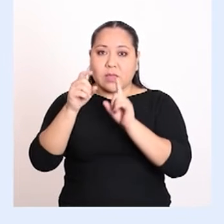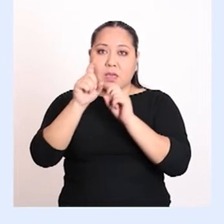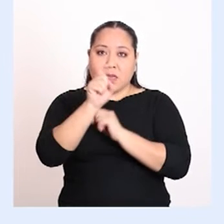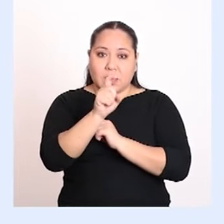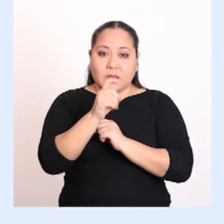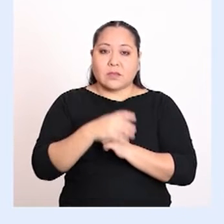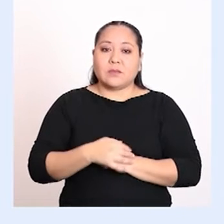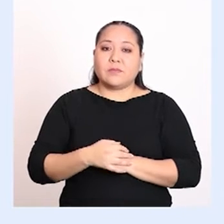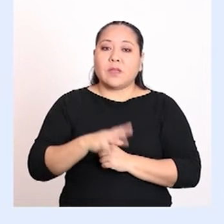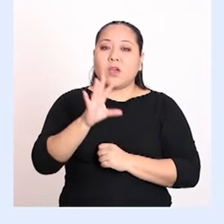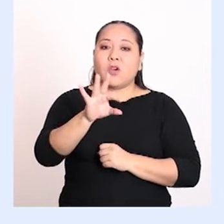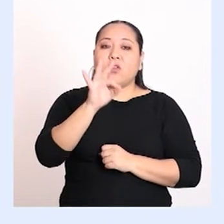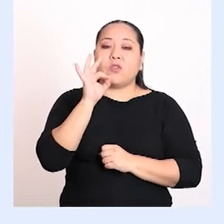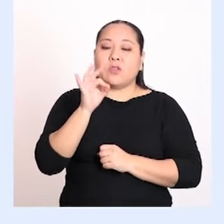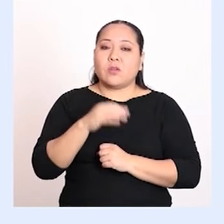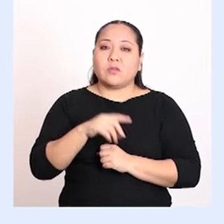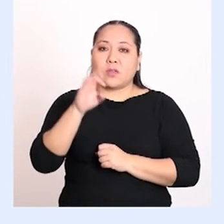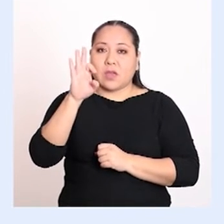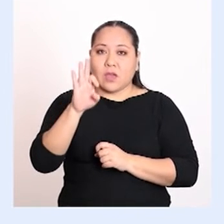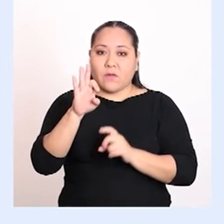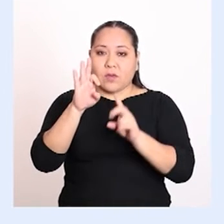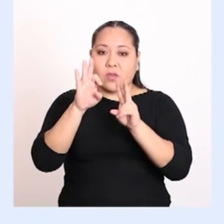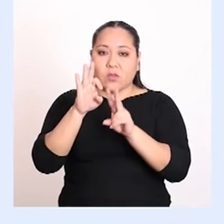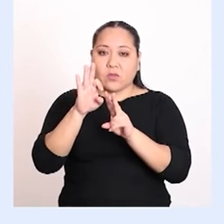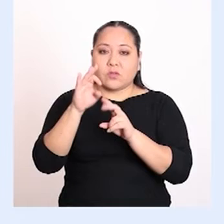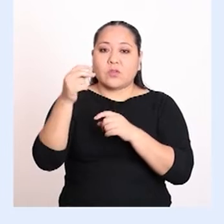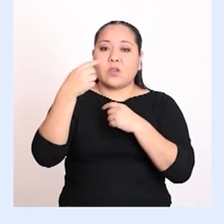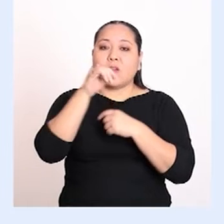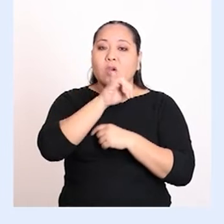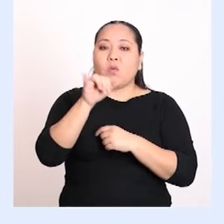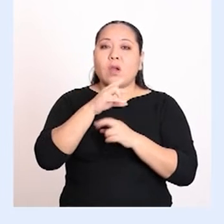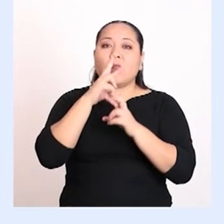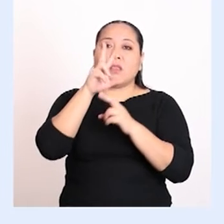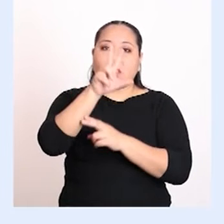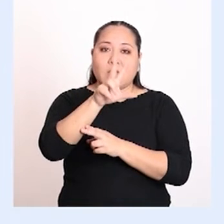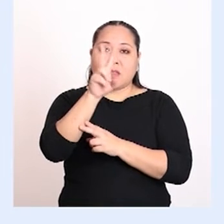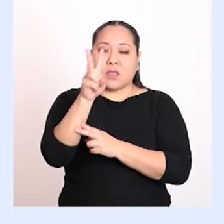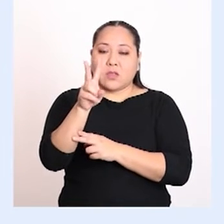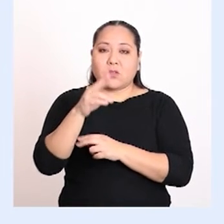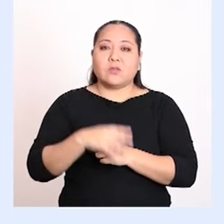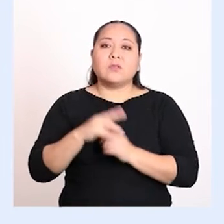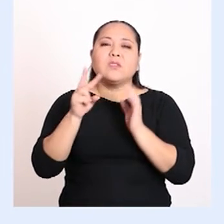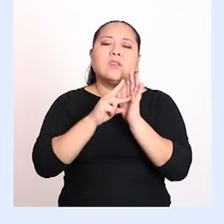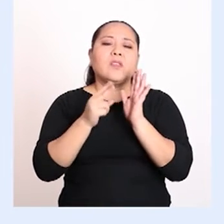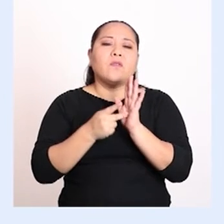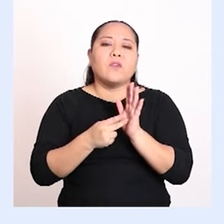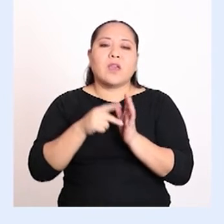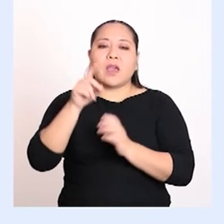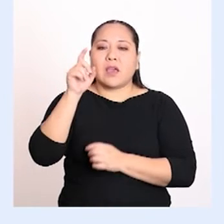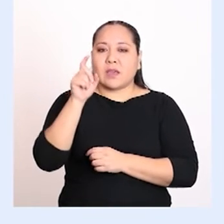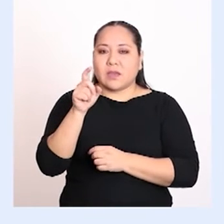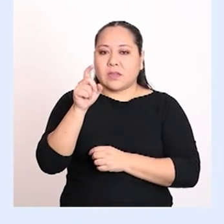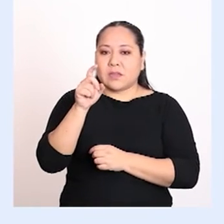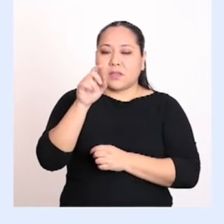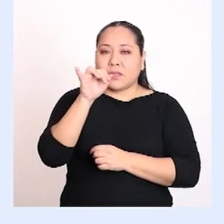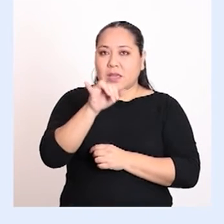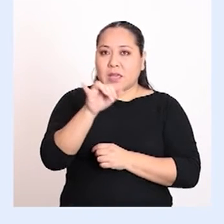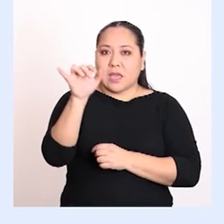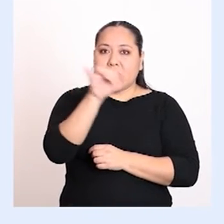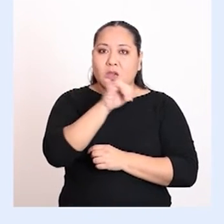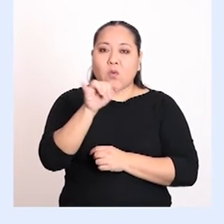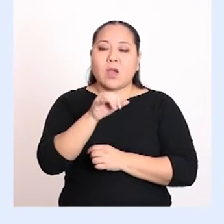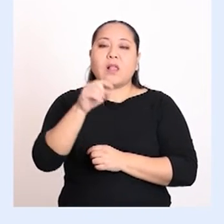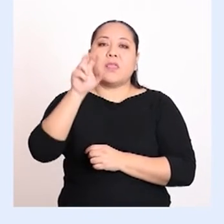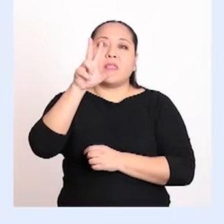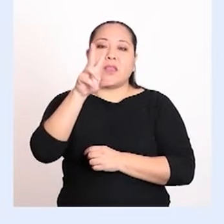20x, obtendremos que f de x resulta 32, es decir, y igual a